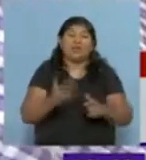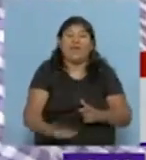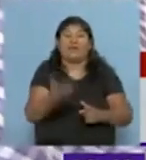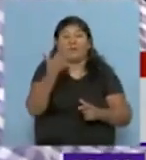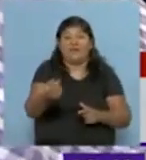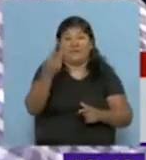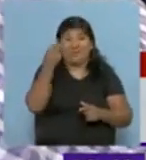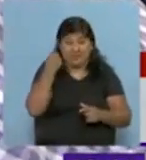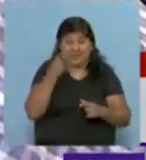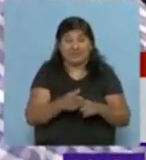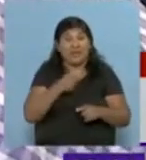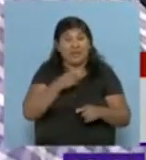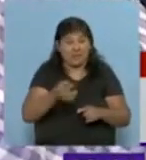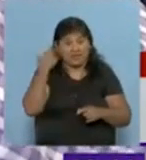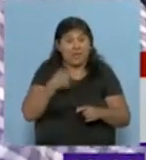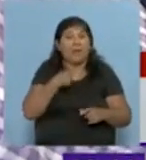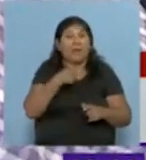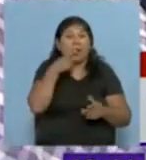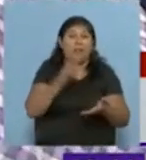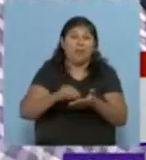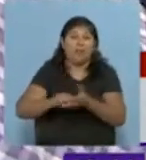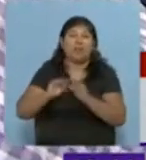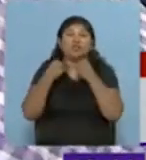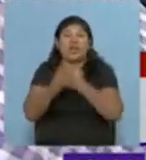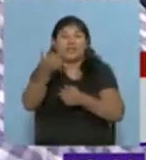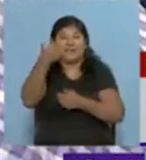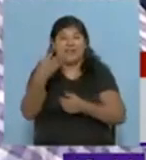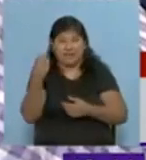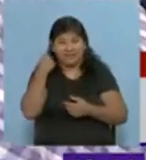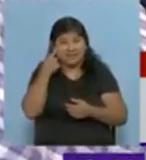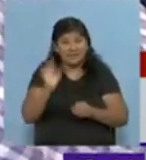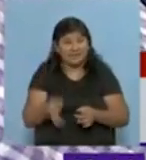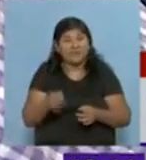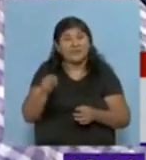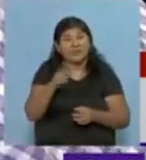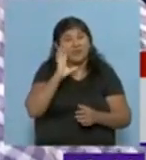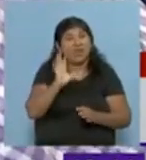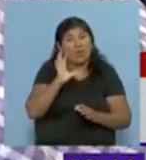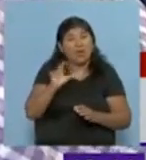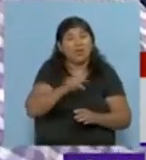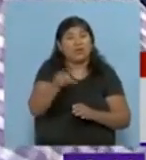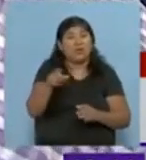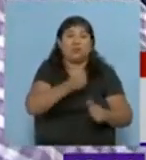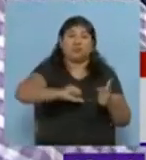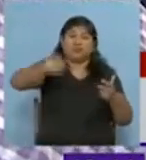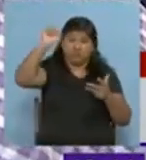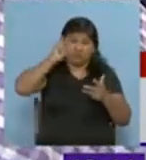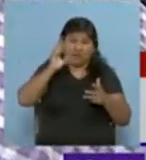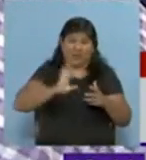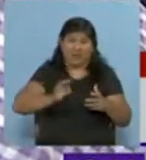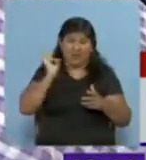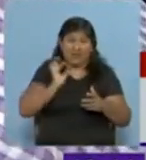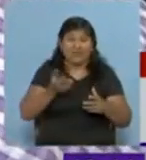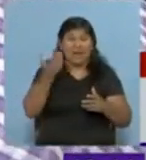terminamos reuniendo seis veces. Y reforzando, porque bueno, todos recuerdan el problema de la inflación que fue el